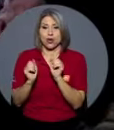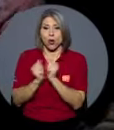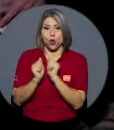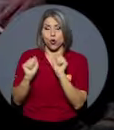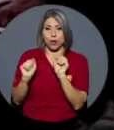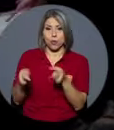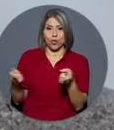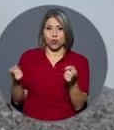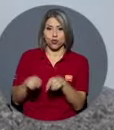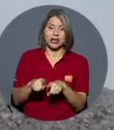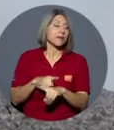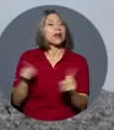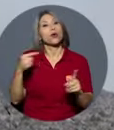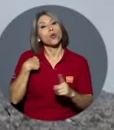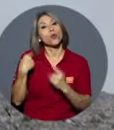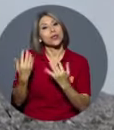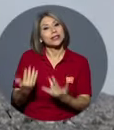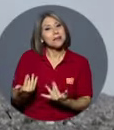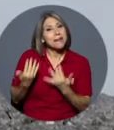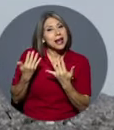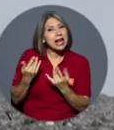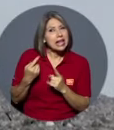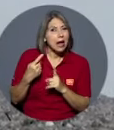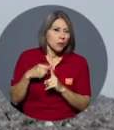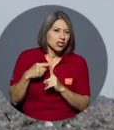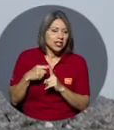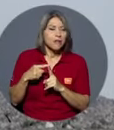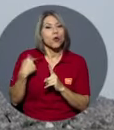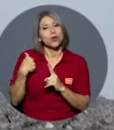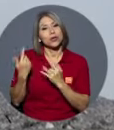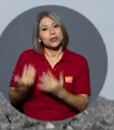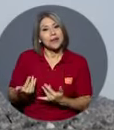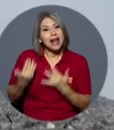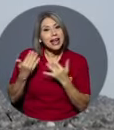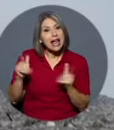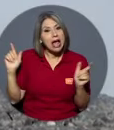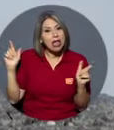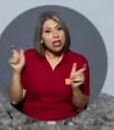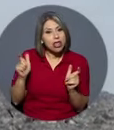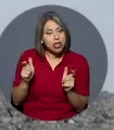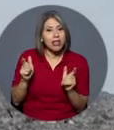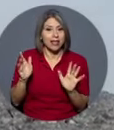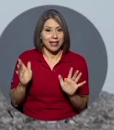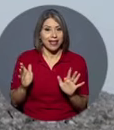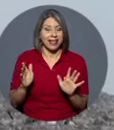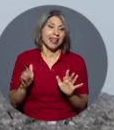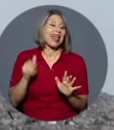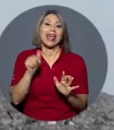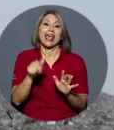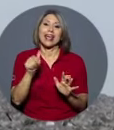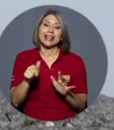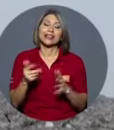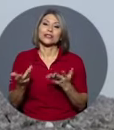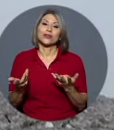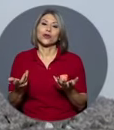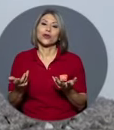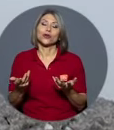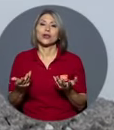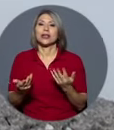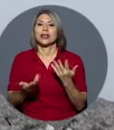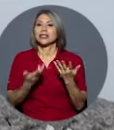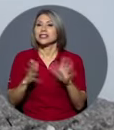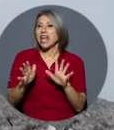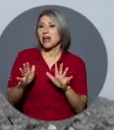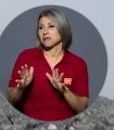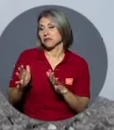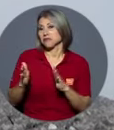puede ocurrir, pero uno esperaría, siendo positivo, que ocurra en menor proporción. Son evasiones a